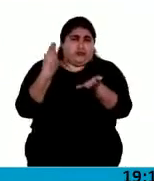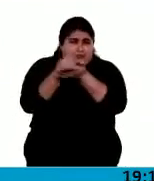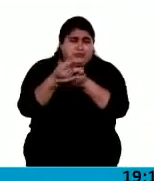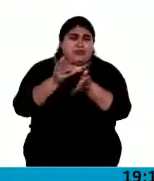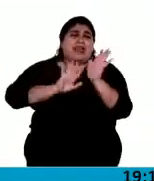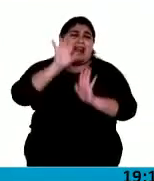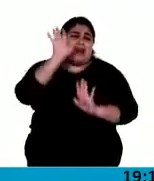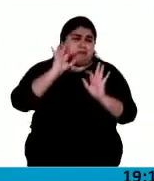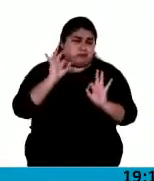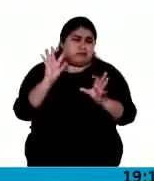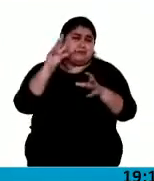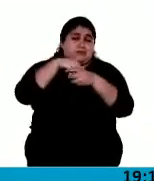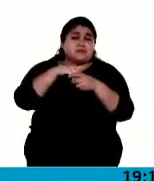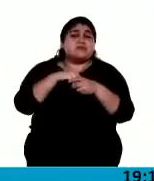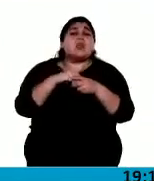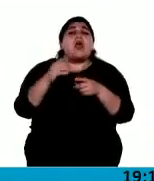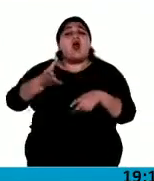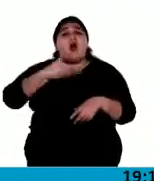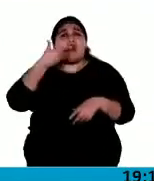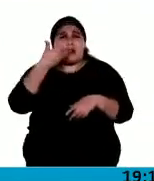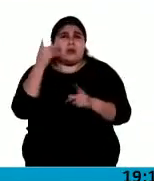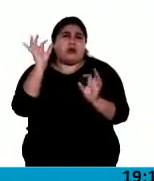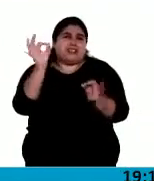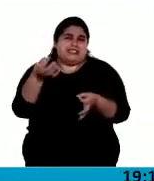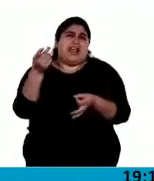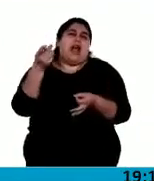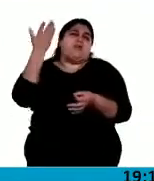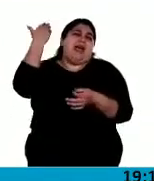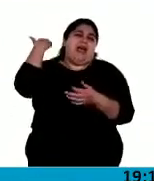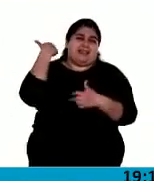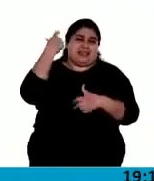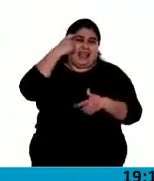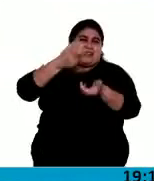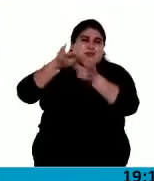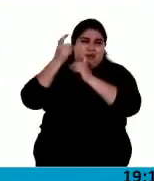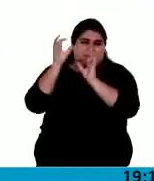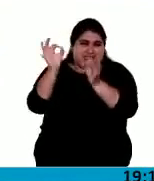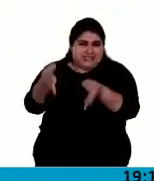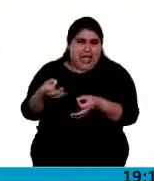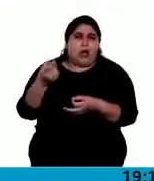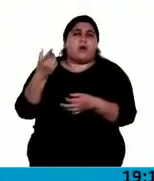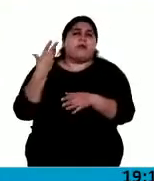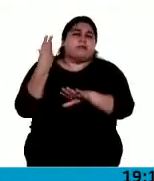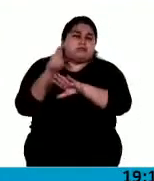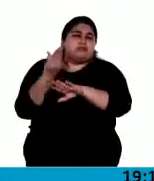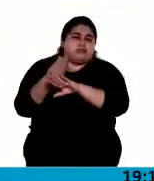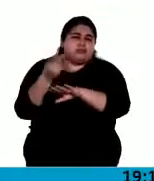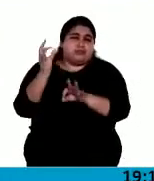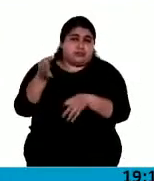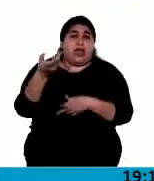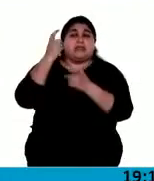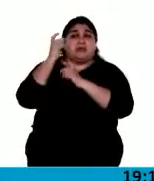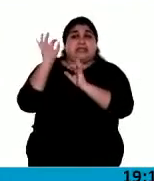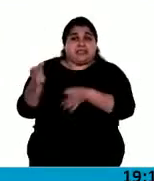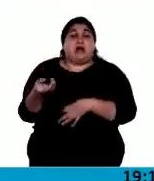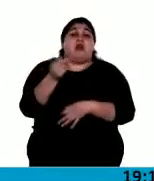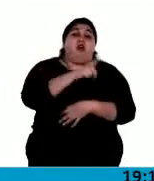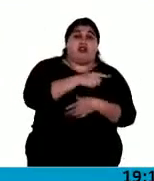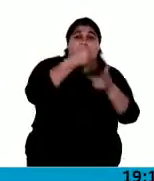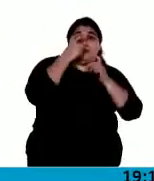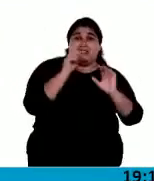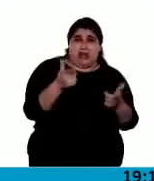con aquellos que tienen una oratoria porque han estado sentados aquí más de cuatro o cinco mandatos entonces la verdad que me parece esto bastante